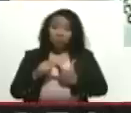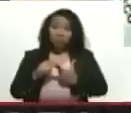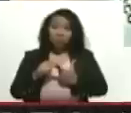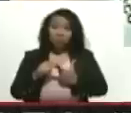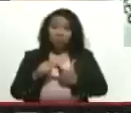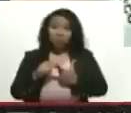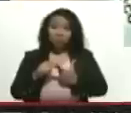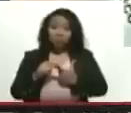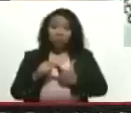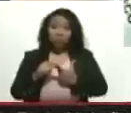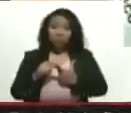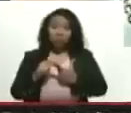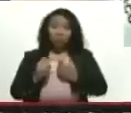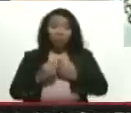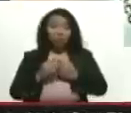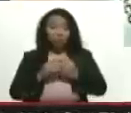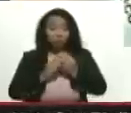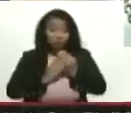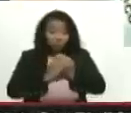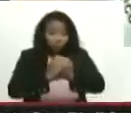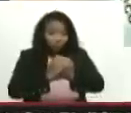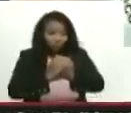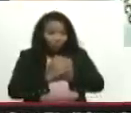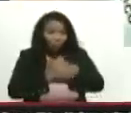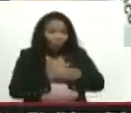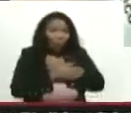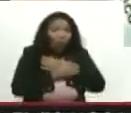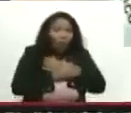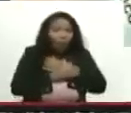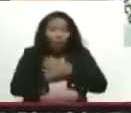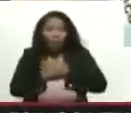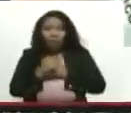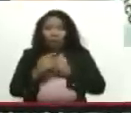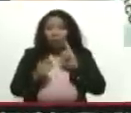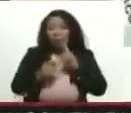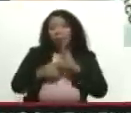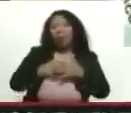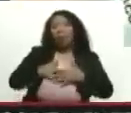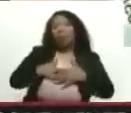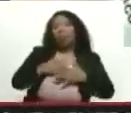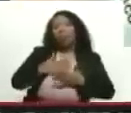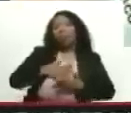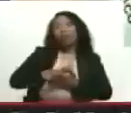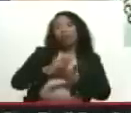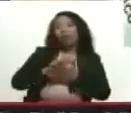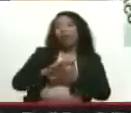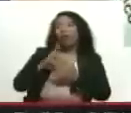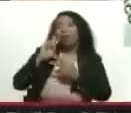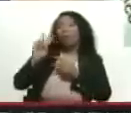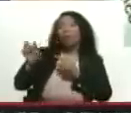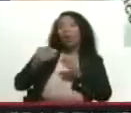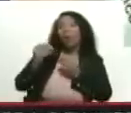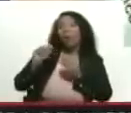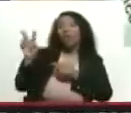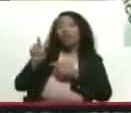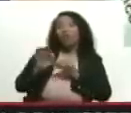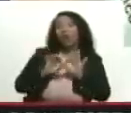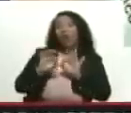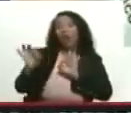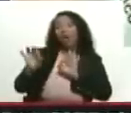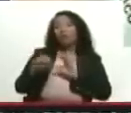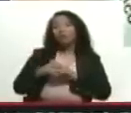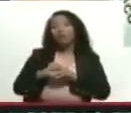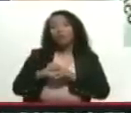se abracen en la sombra mirando eso impunemente. Aspiramos que actúen las autoridades de